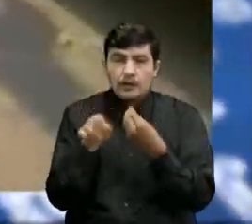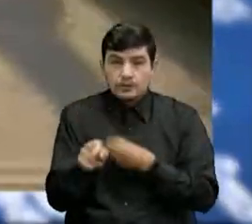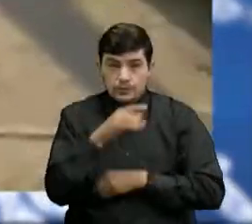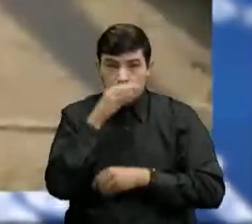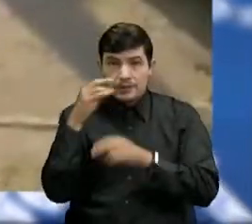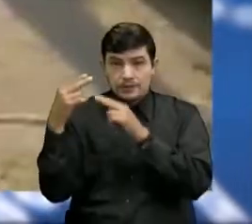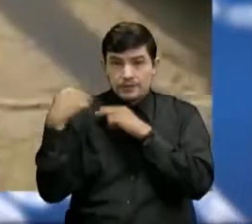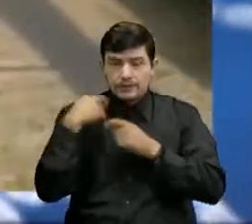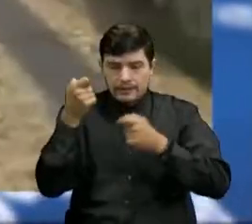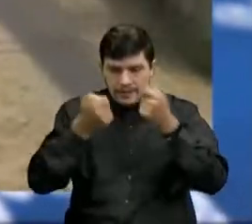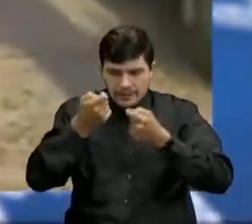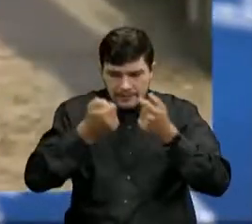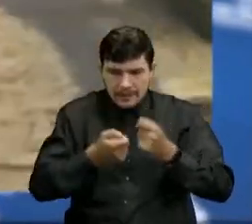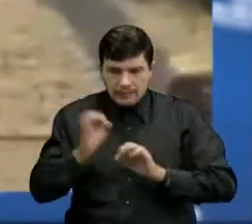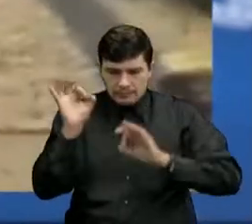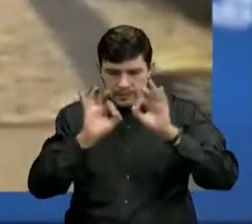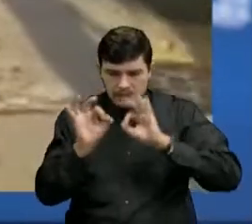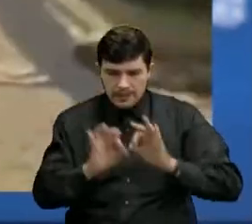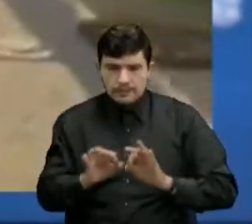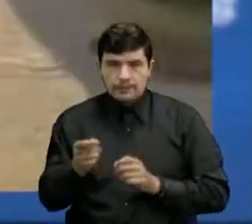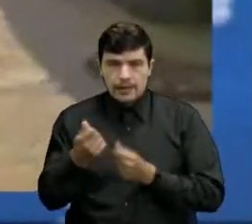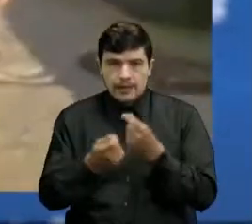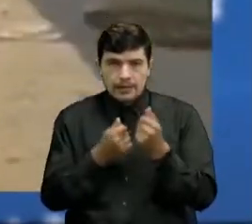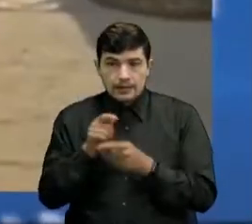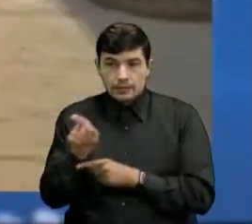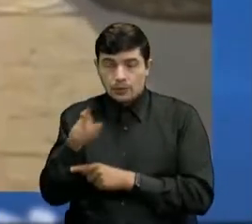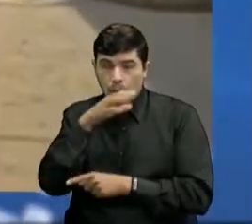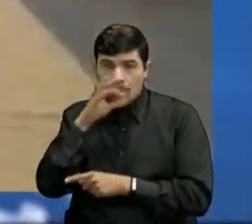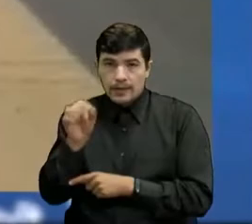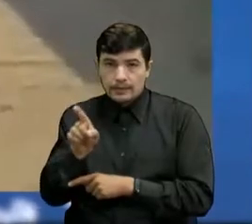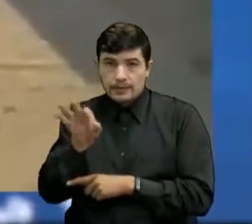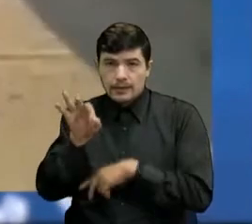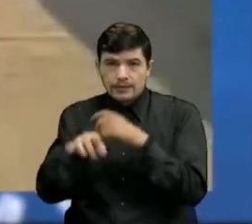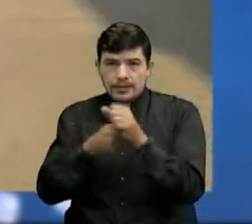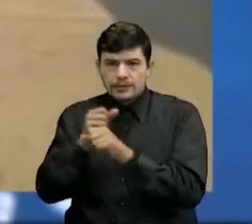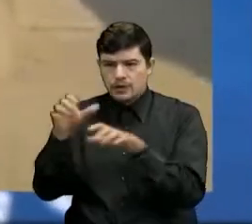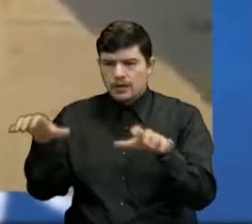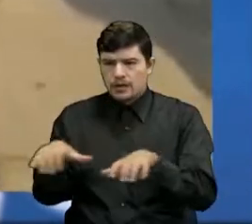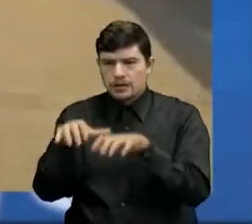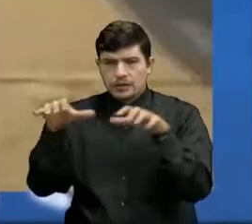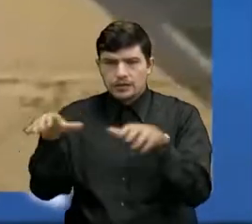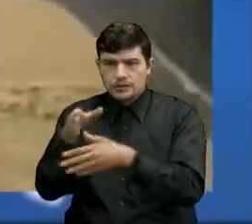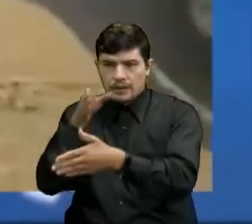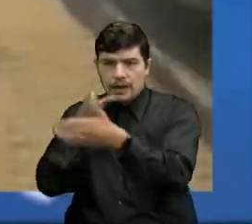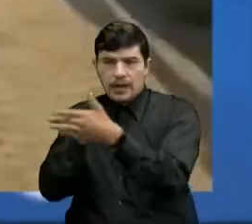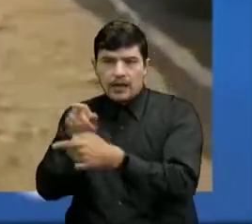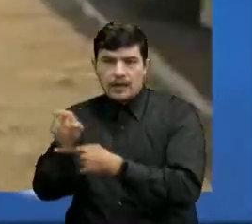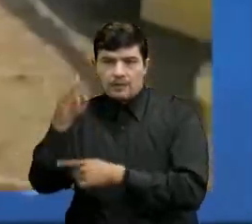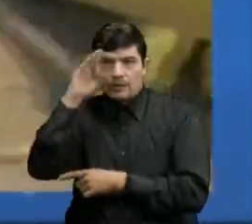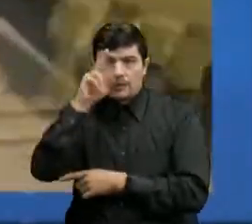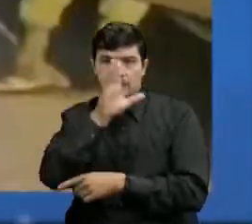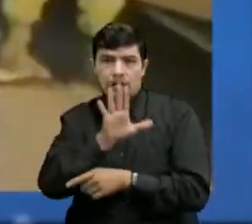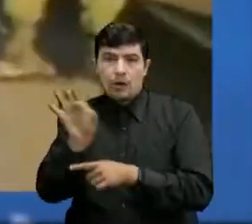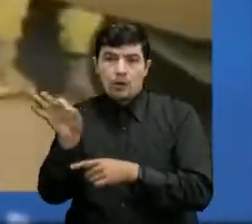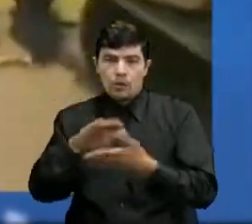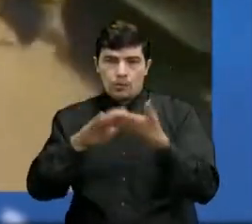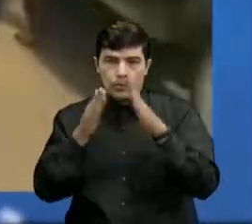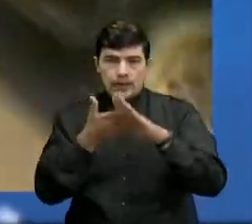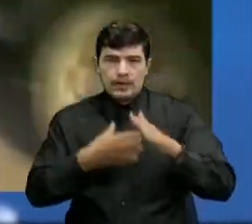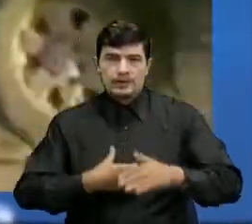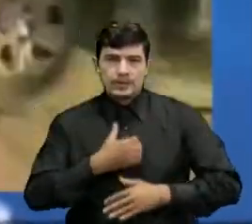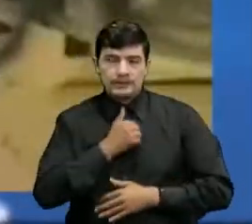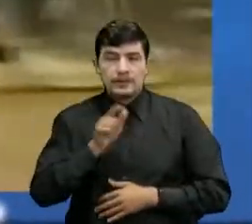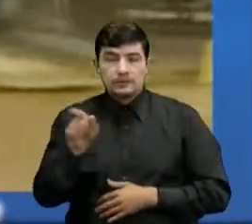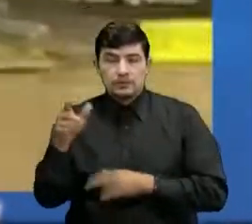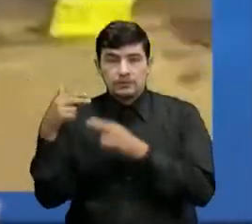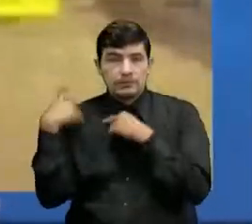Santander. Las investigaciones realizadas indican que durante 13 años ejecutó acciones terroristas en contra de la fuerza pública y la población civil.